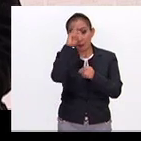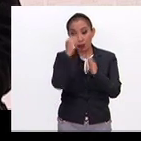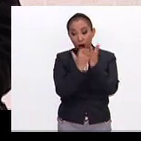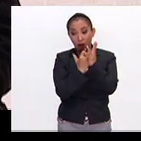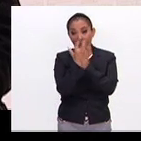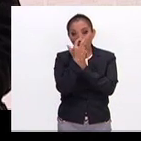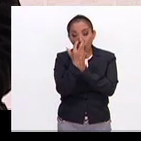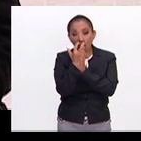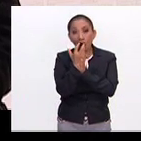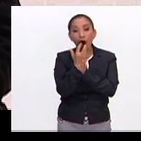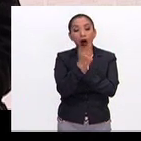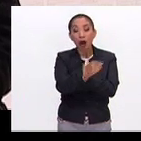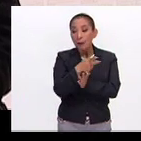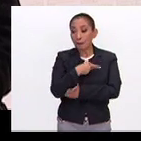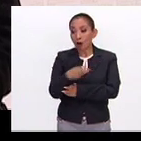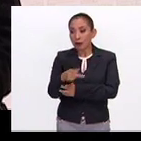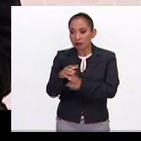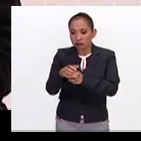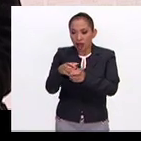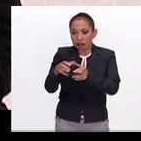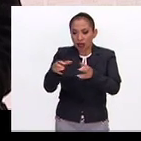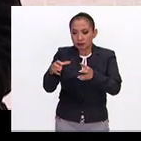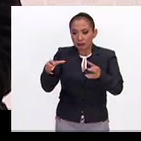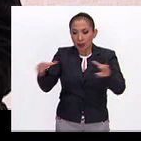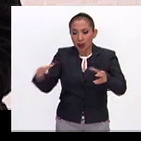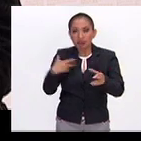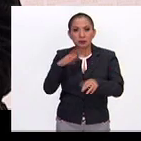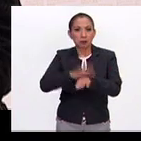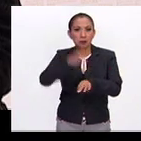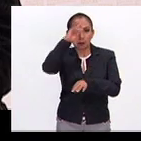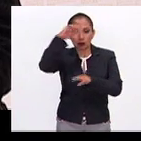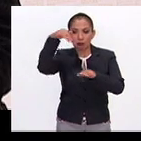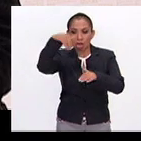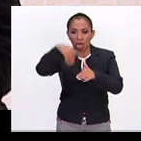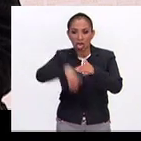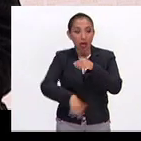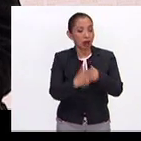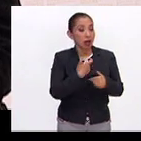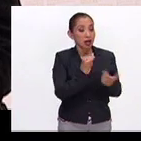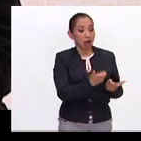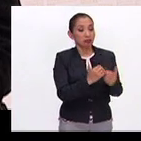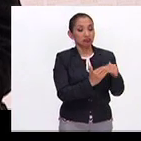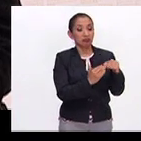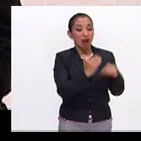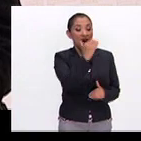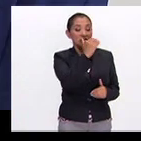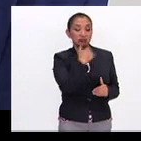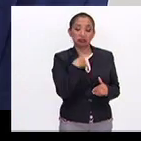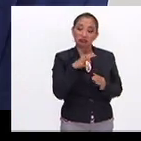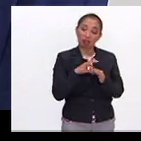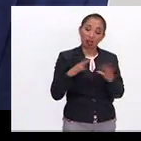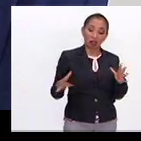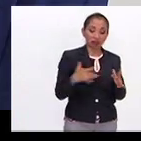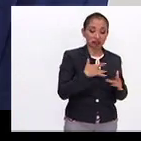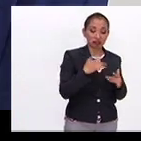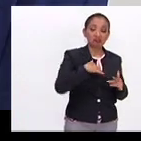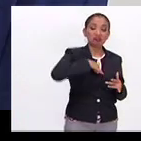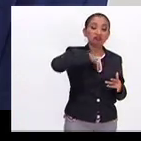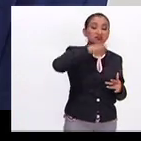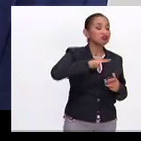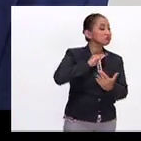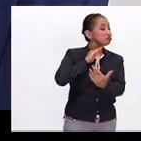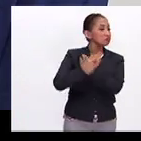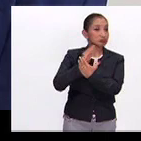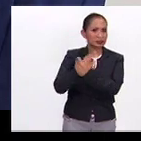más. Los ricos se vuelven más desarraigados e insensibles. Entonces eso haría de la sociedad una sociedad